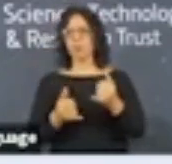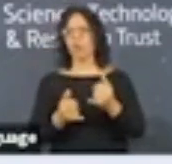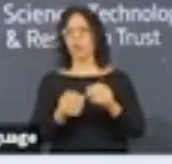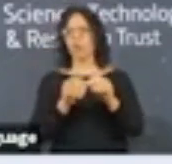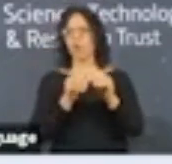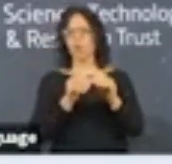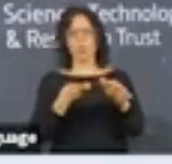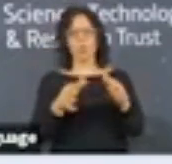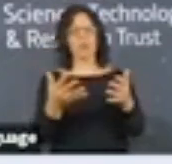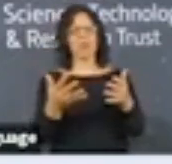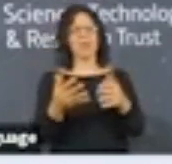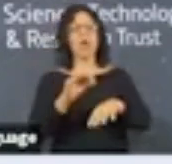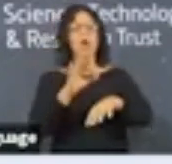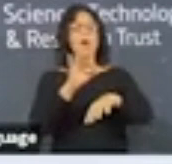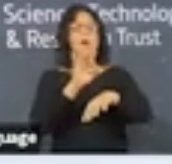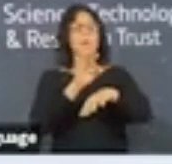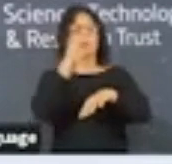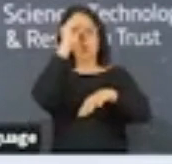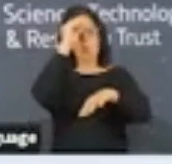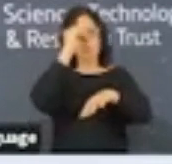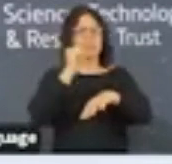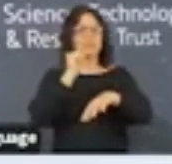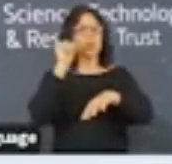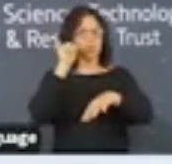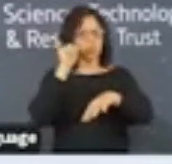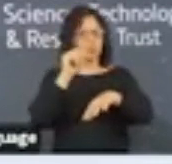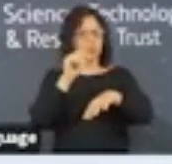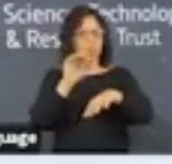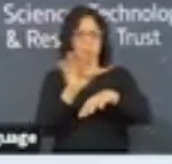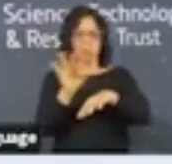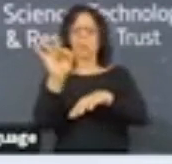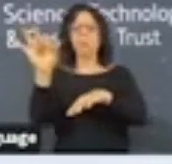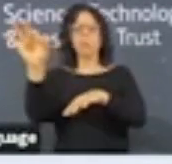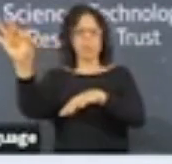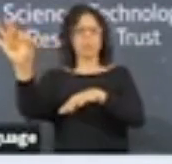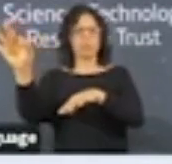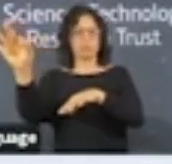machos adultos. Hay varios enfoques.